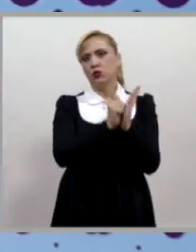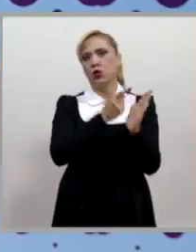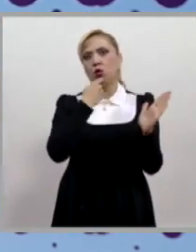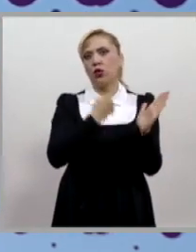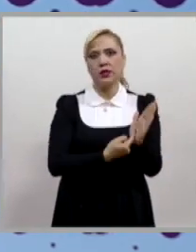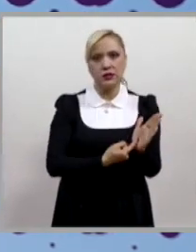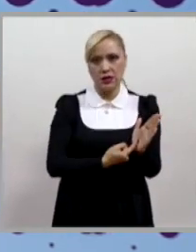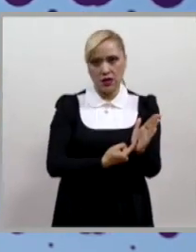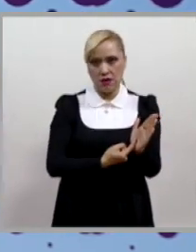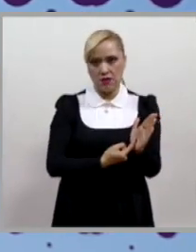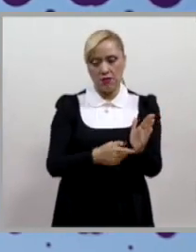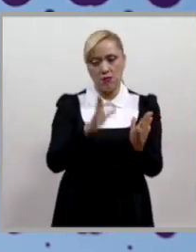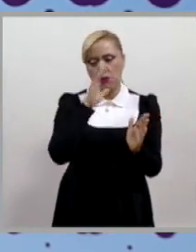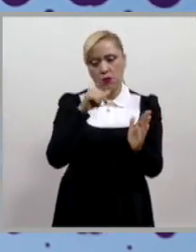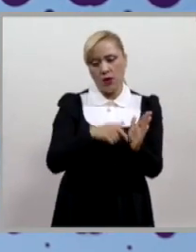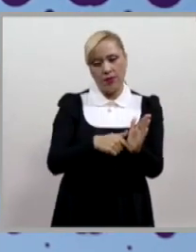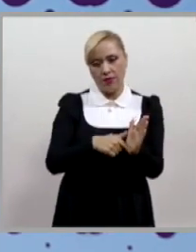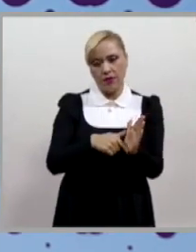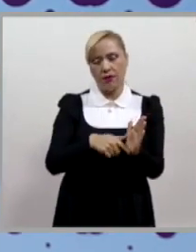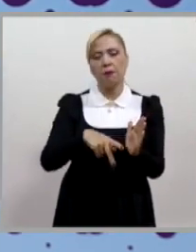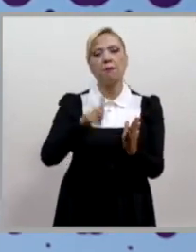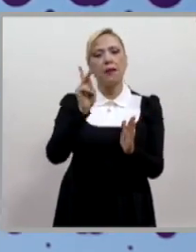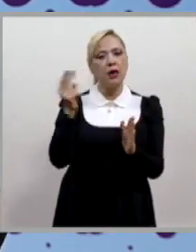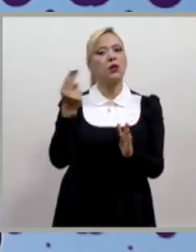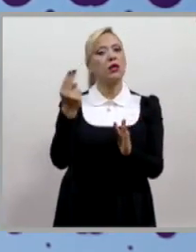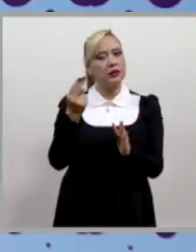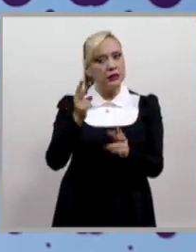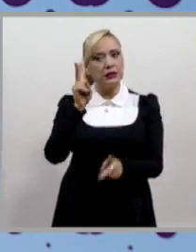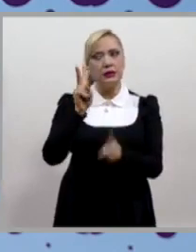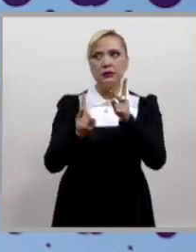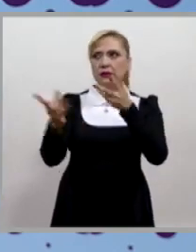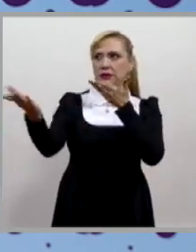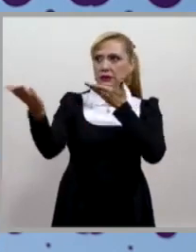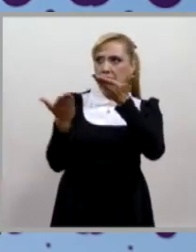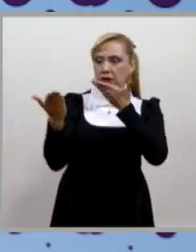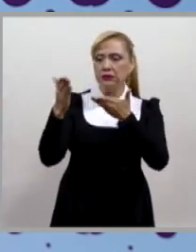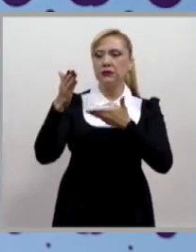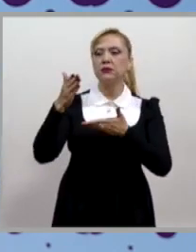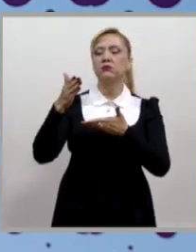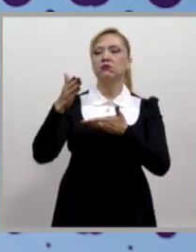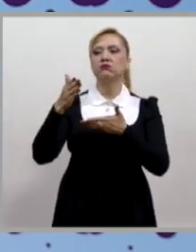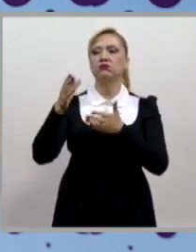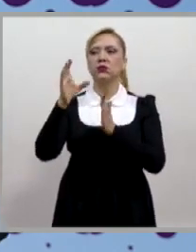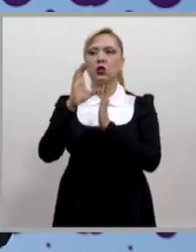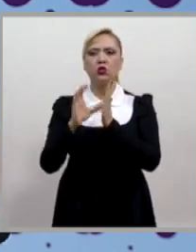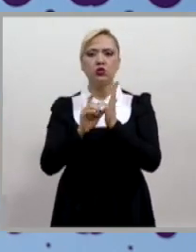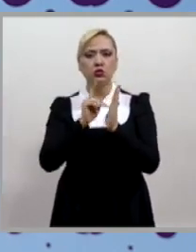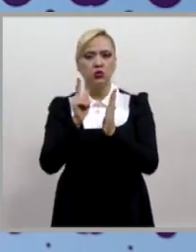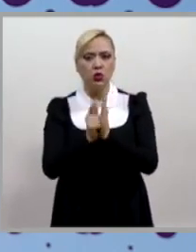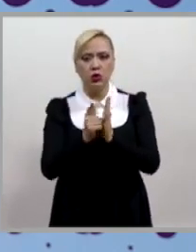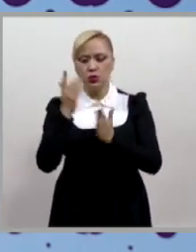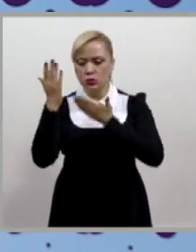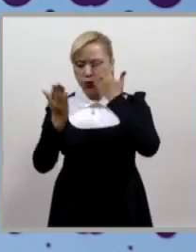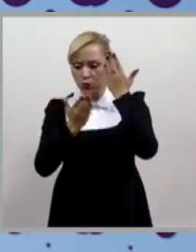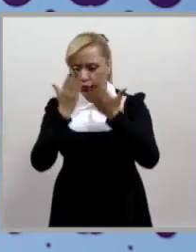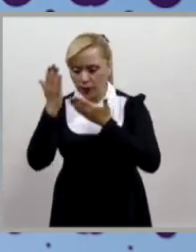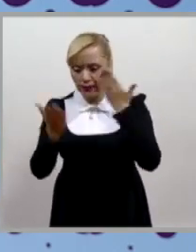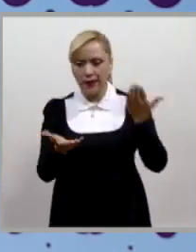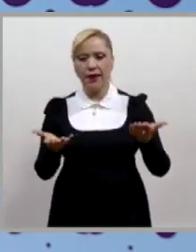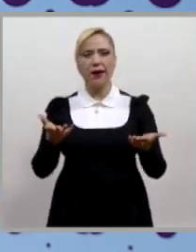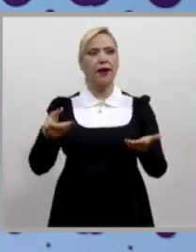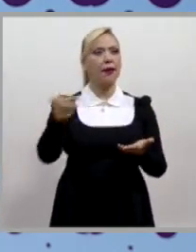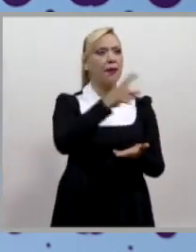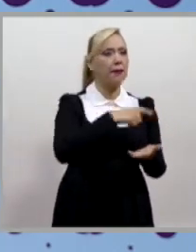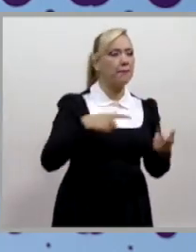que participar. Es decir, a mí me parece que tiene que haber un diálogo entre los poderes del Estado, los constitucionales autónomos, la sociedad civil organizada, los medios de